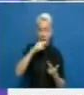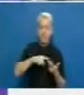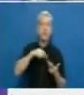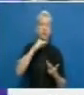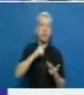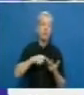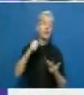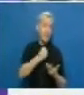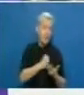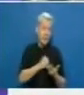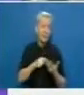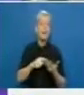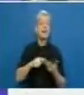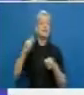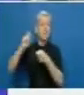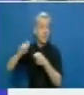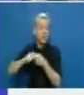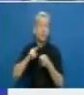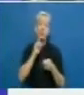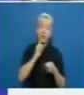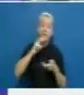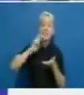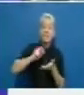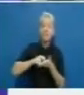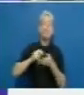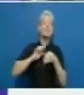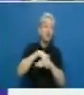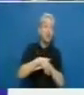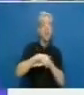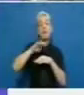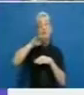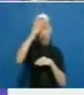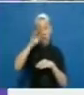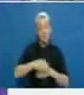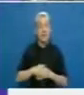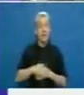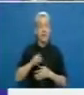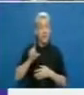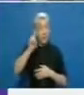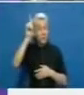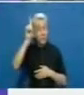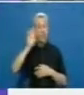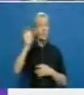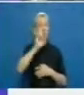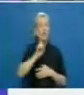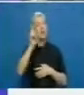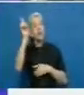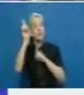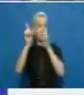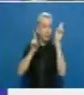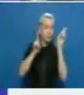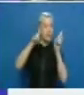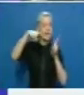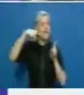Jujuy, Catamarca, Santiago del Estero, Tucumán, Salta, Misiones y Formosa. Los gobernadores del NEA y del NOA, del noreste argentino y